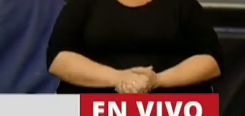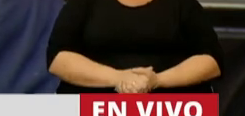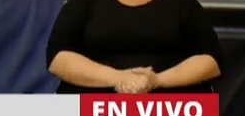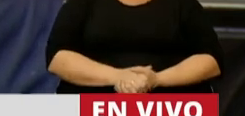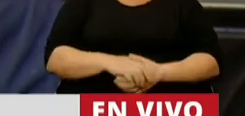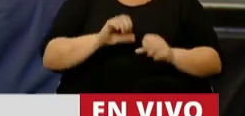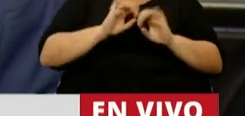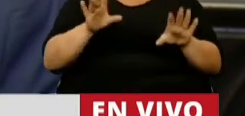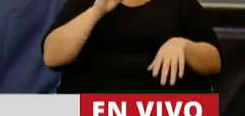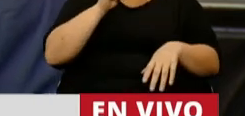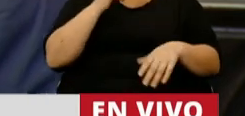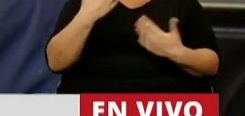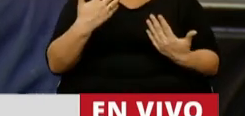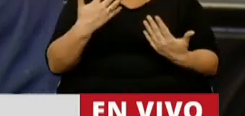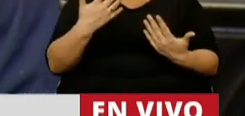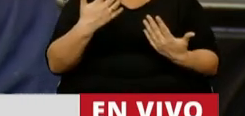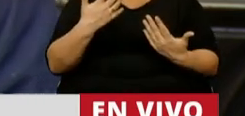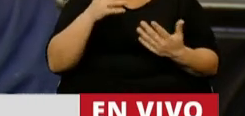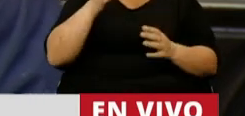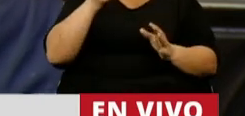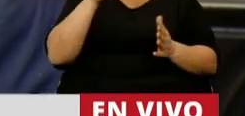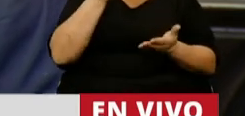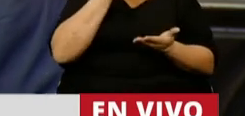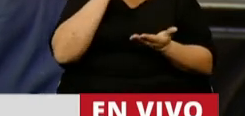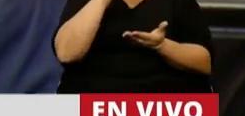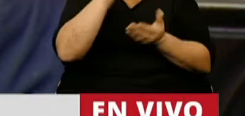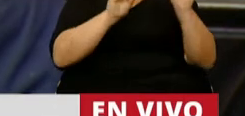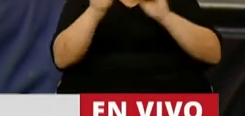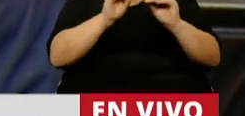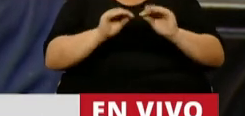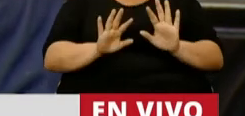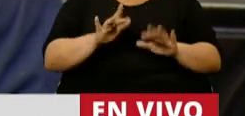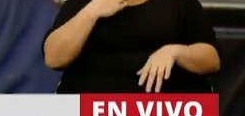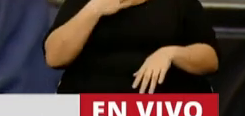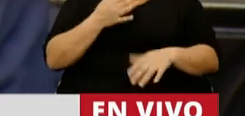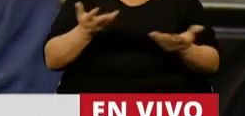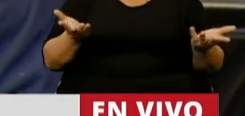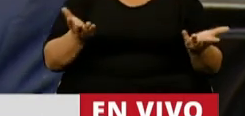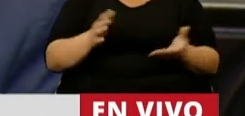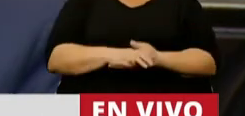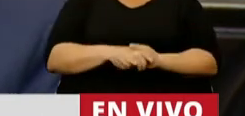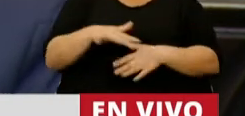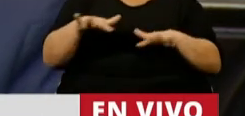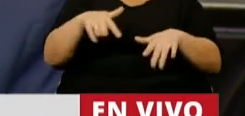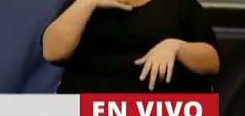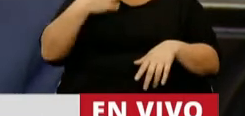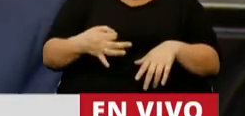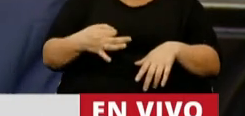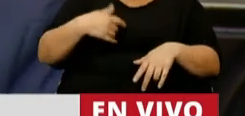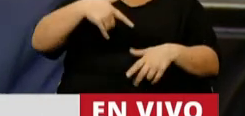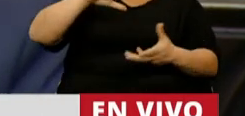tiene serio riesgo de ser solo un dibujo. La verdad que, lamentablemente, la realidad